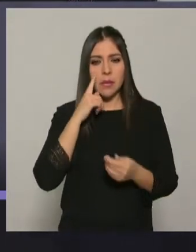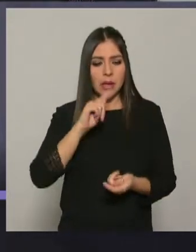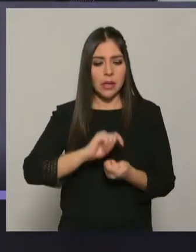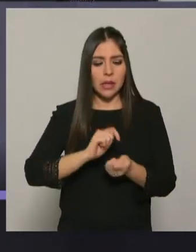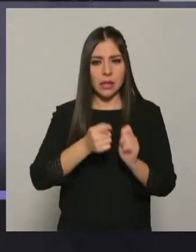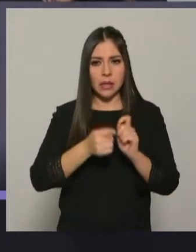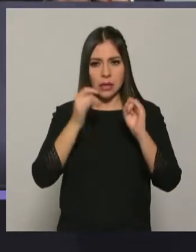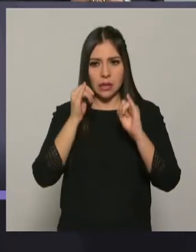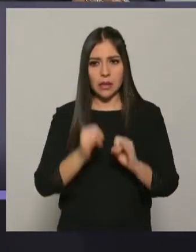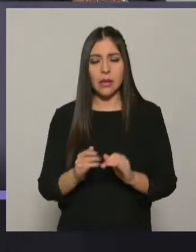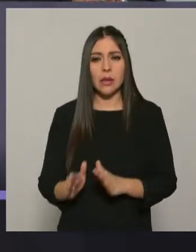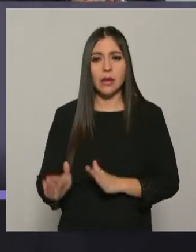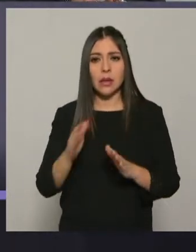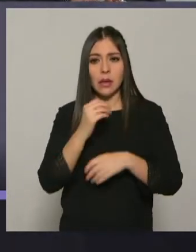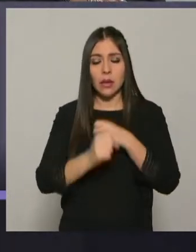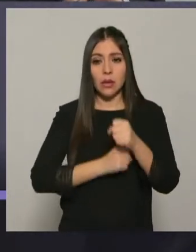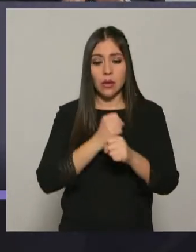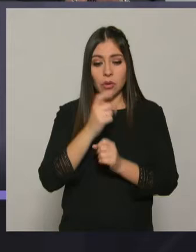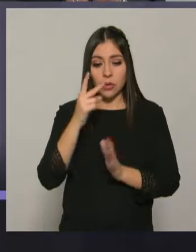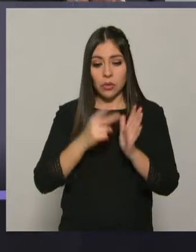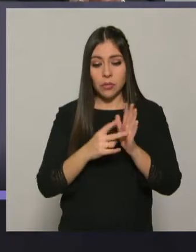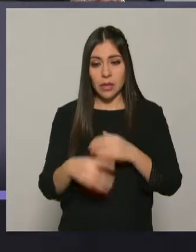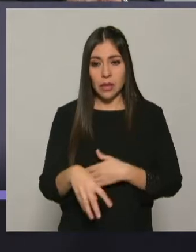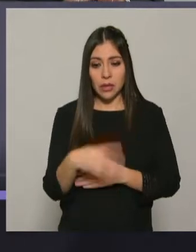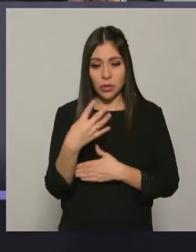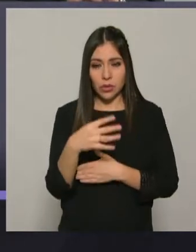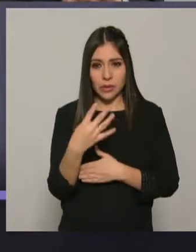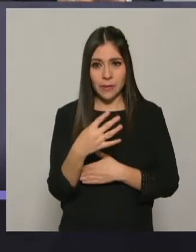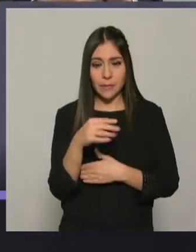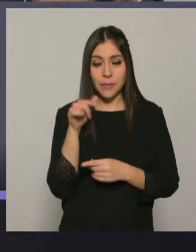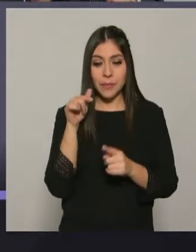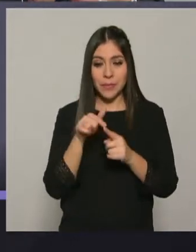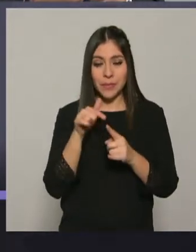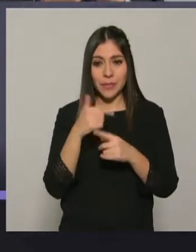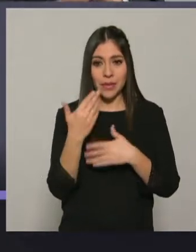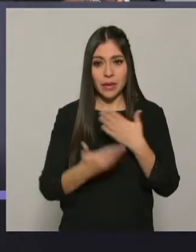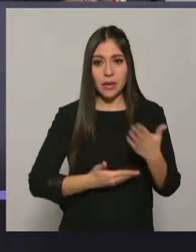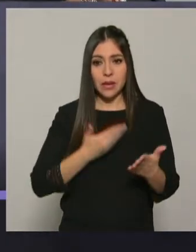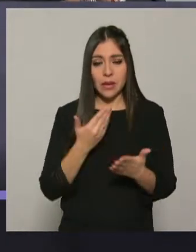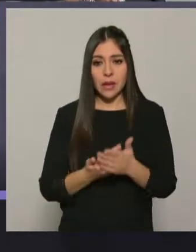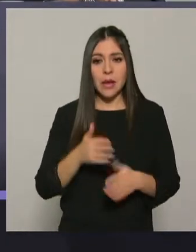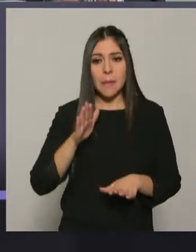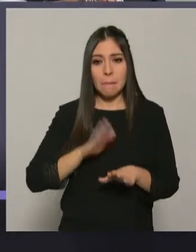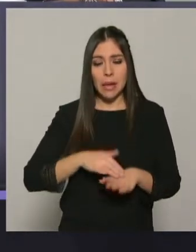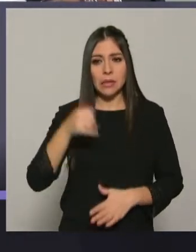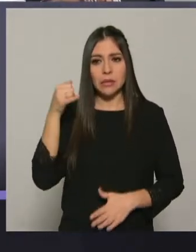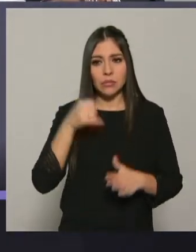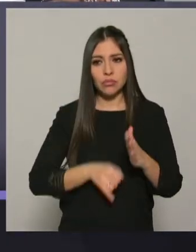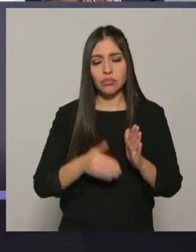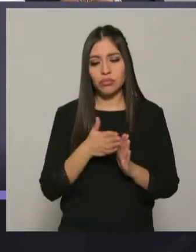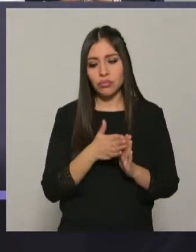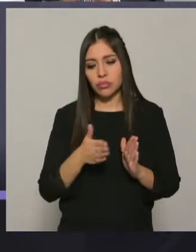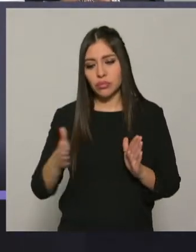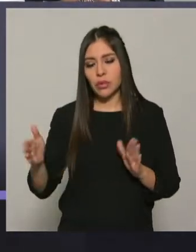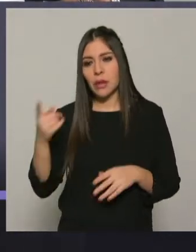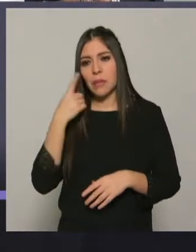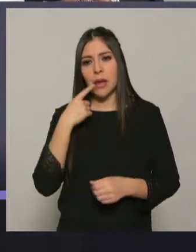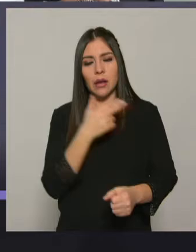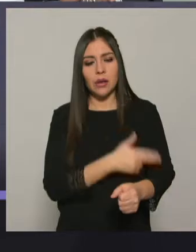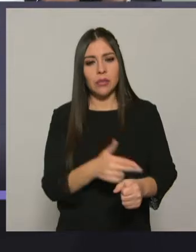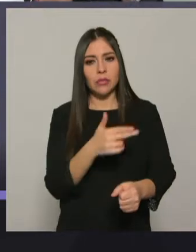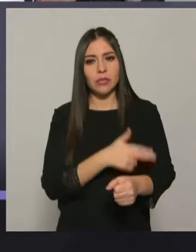En 2014 esta reforma, esta iniciativa, este derecho, se amplió para que fuera parte de un trámite